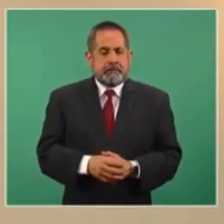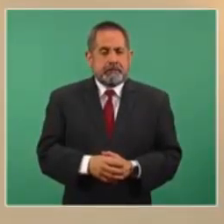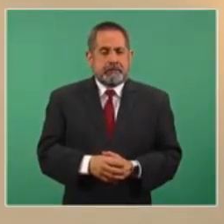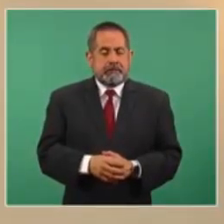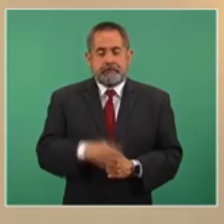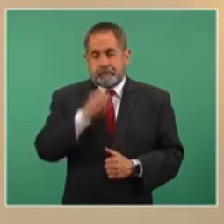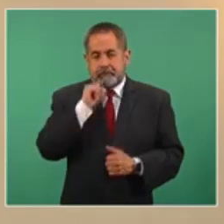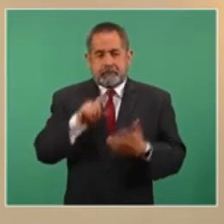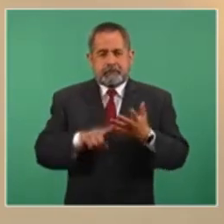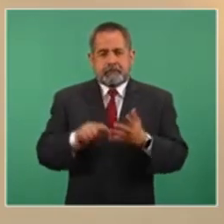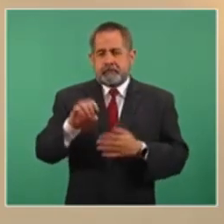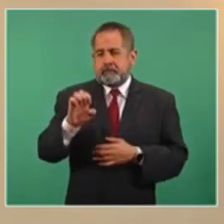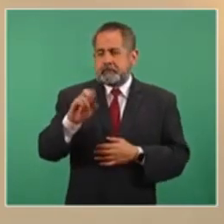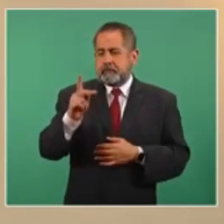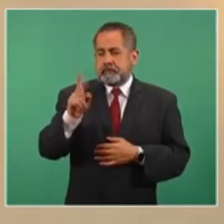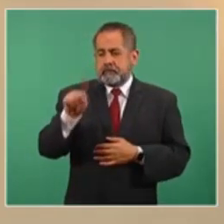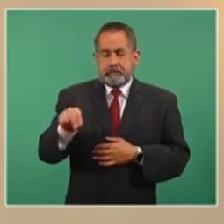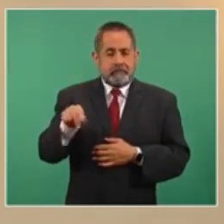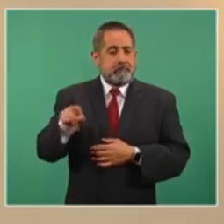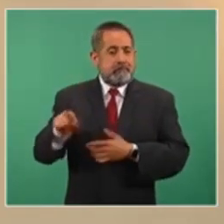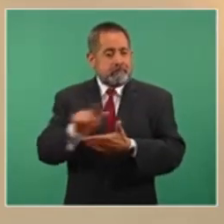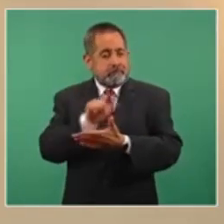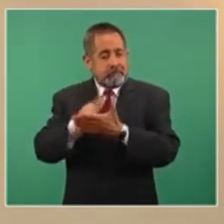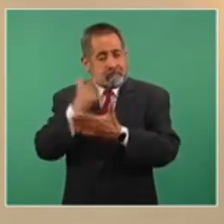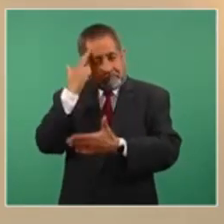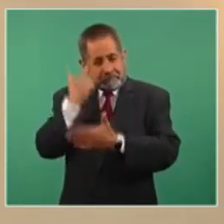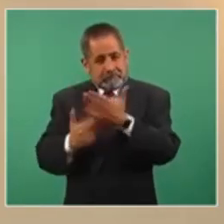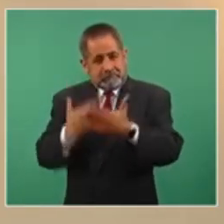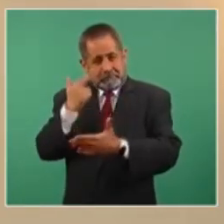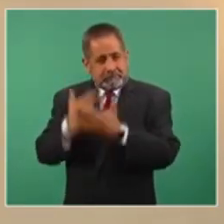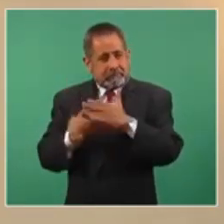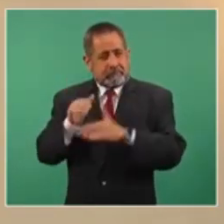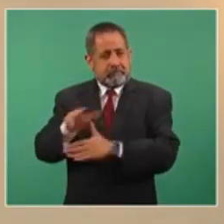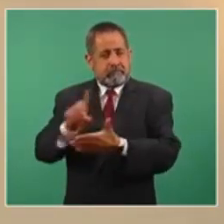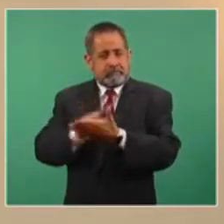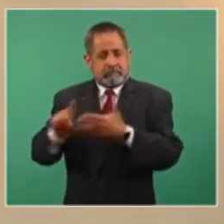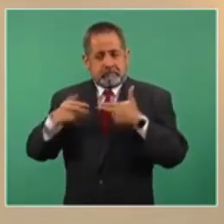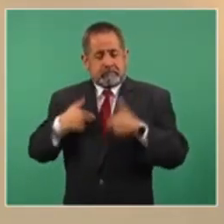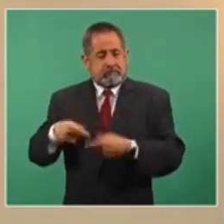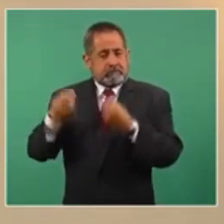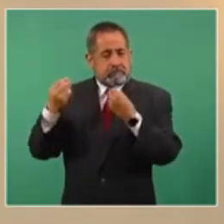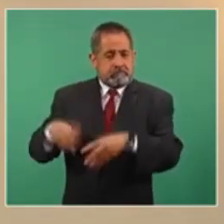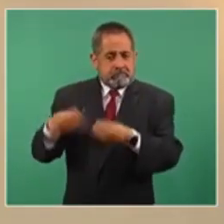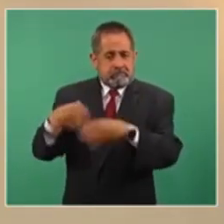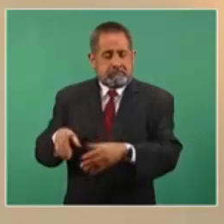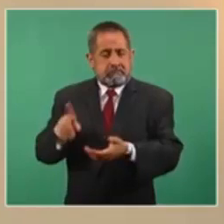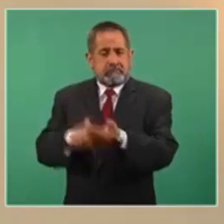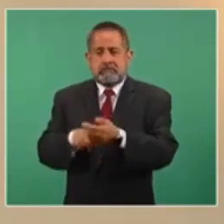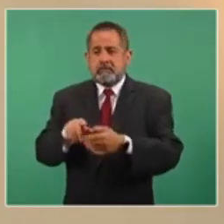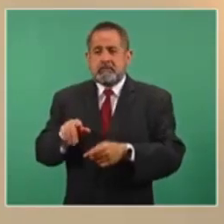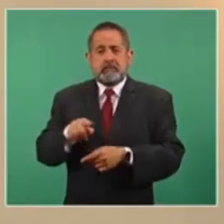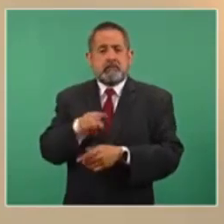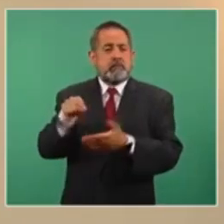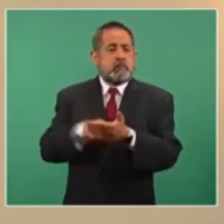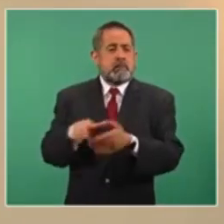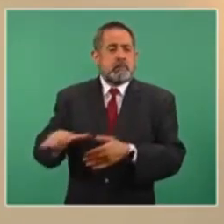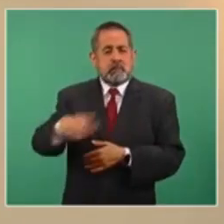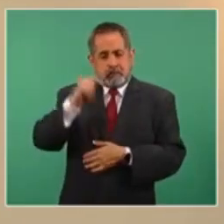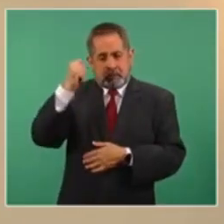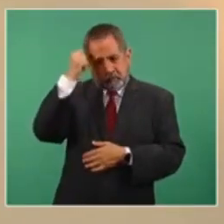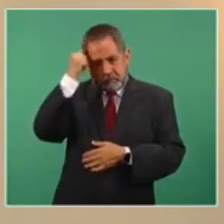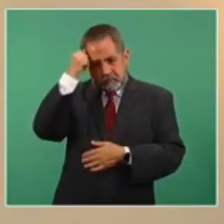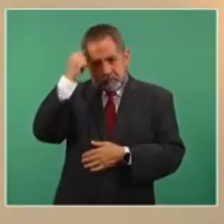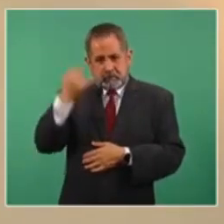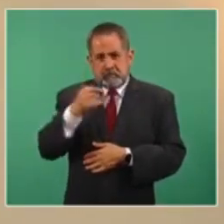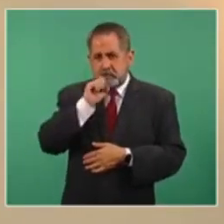Y a Enrique Peña Nieto de las violaciones graves a derechos humanos ocurridas en Texcoco y en